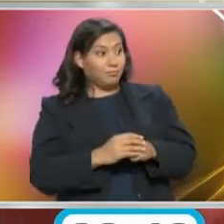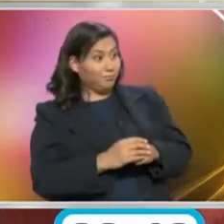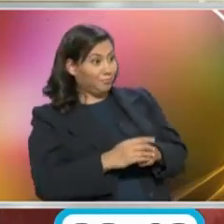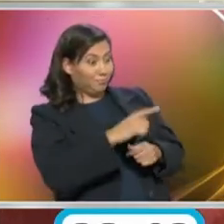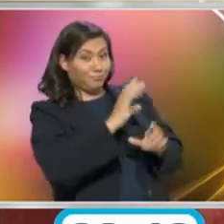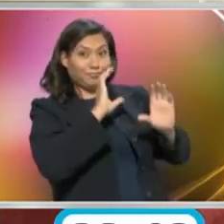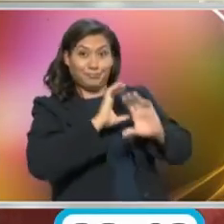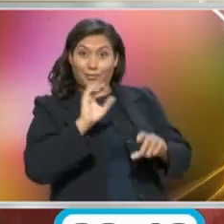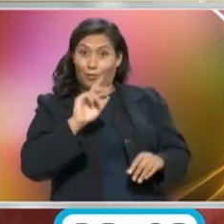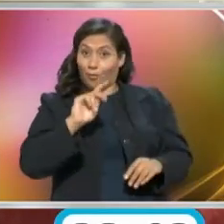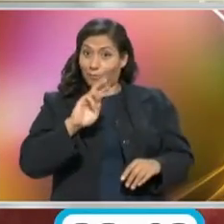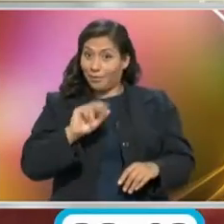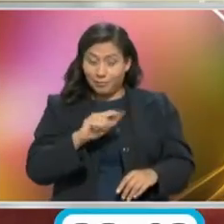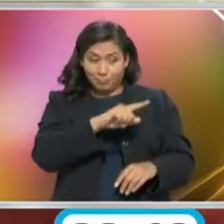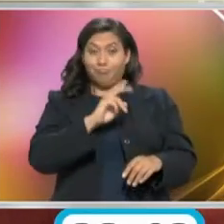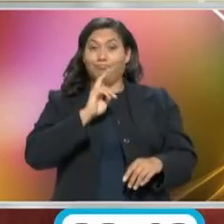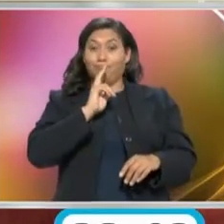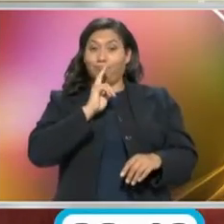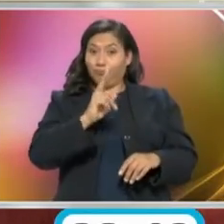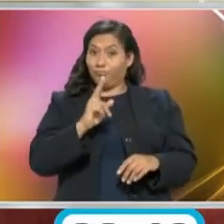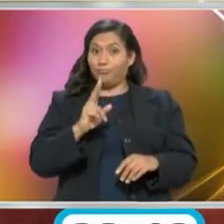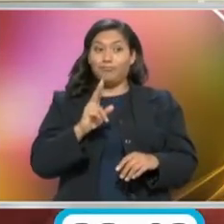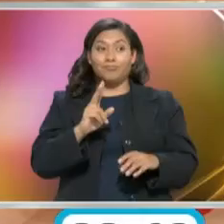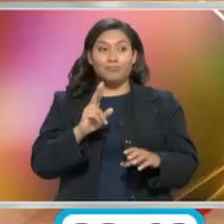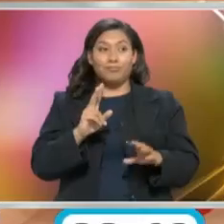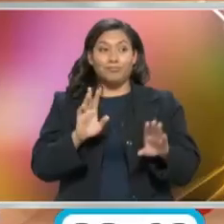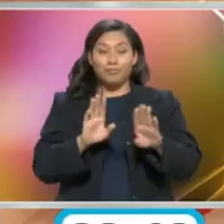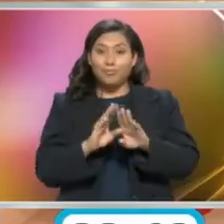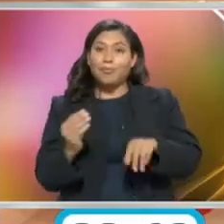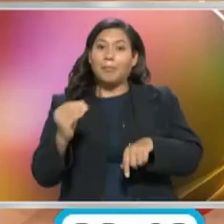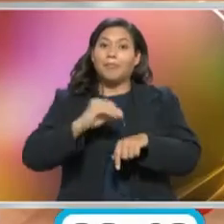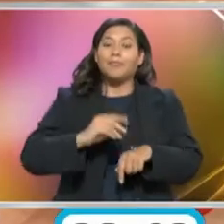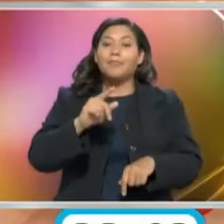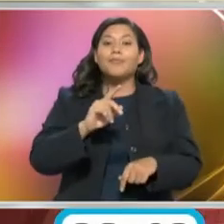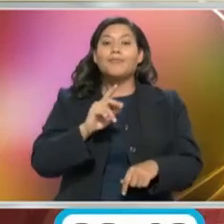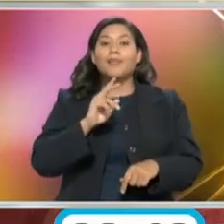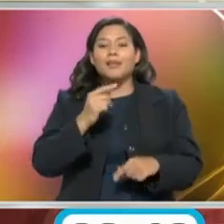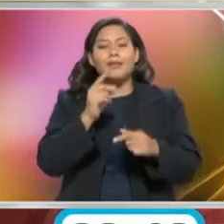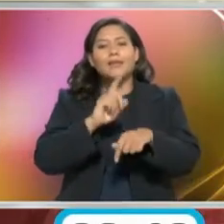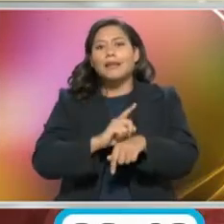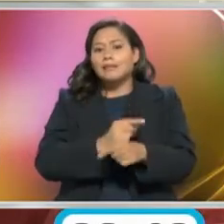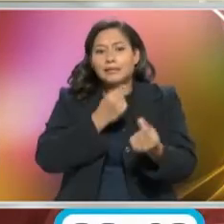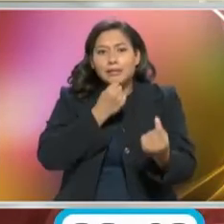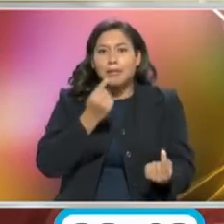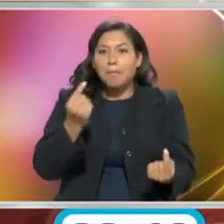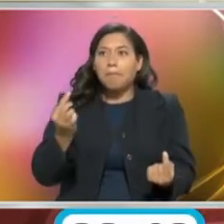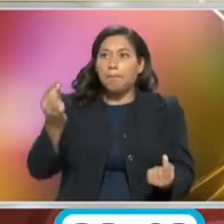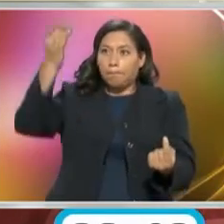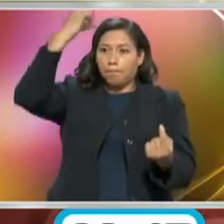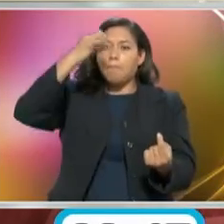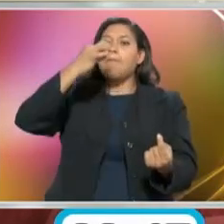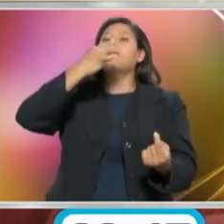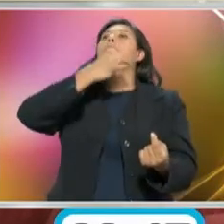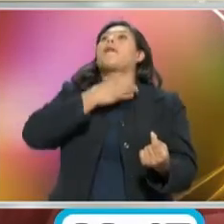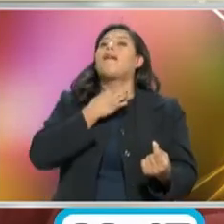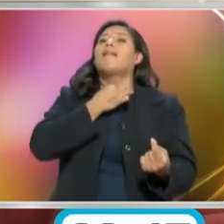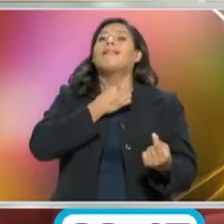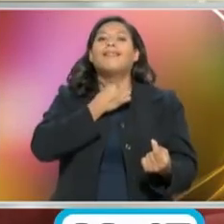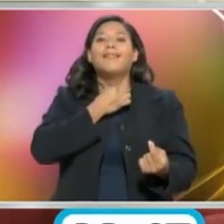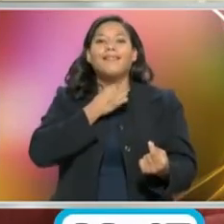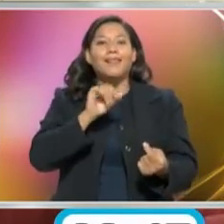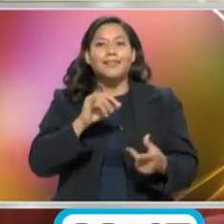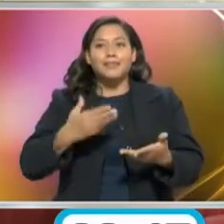cantó ópera, como con la vocal. La voz impostada. como Impostada de Desde pequeñita. pequeñita. Y después, cuando yo tenía